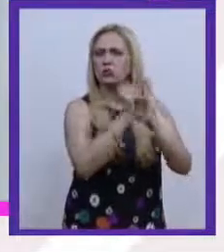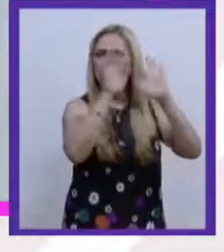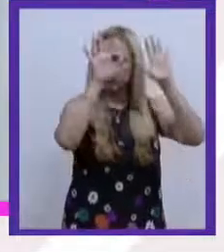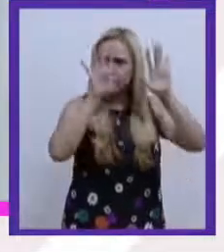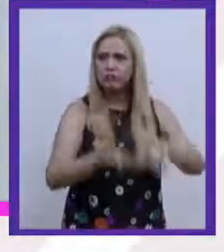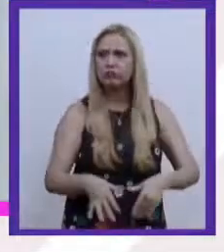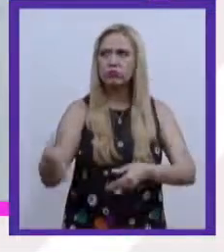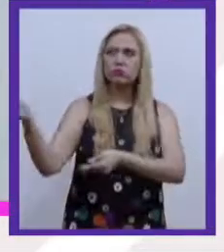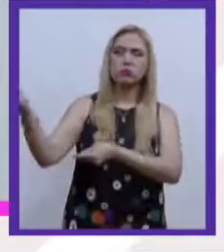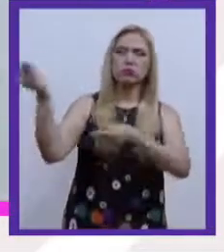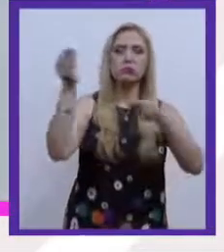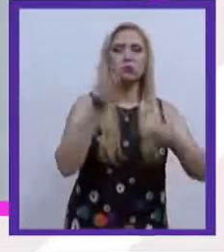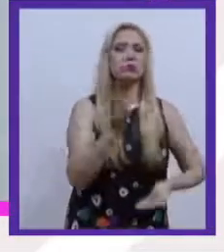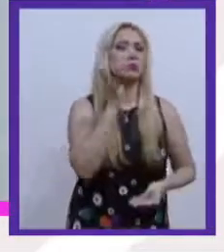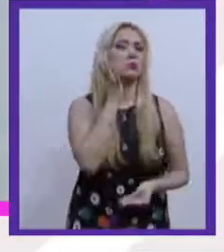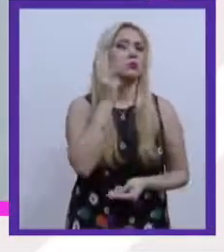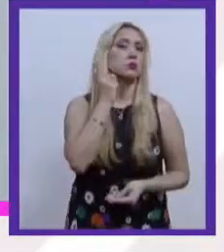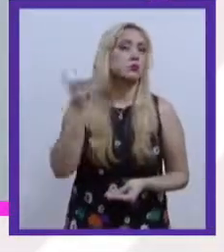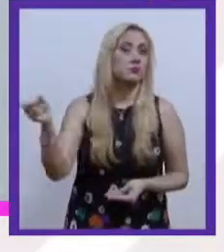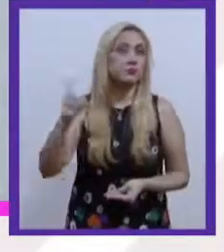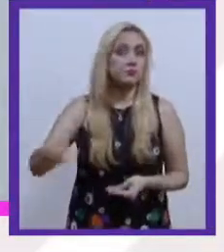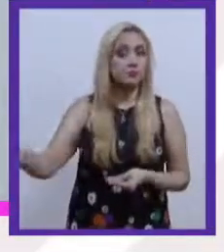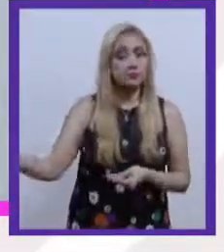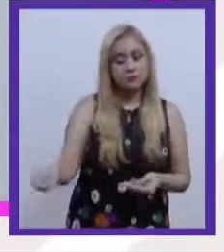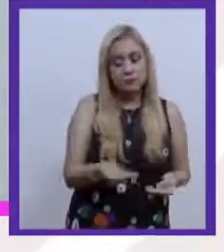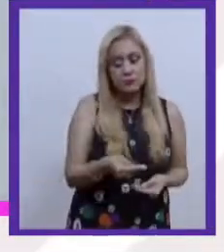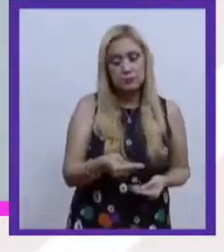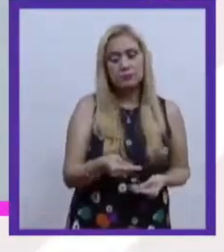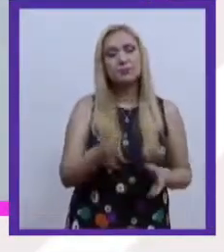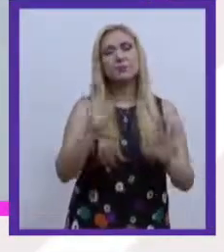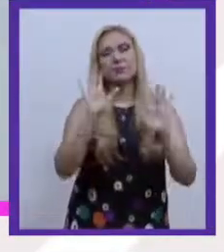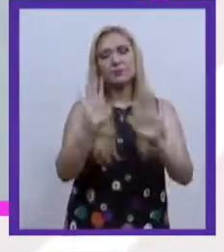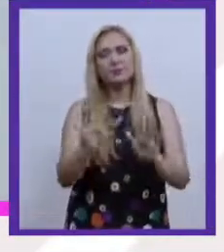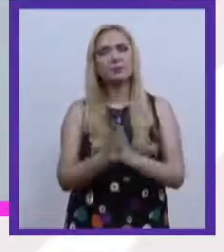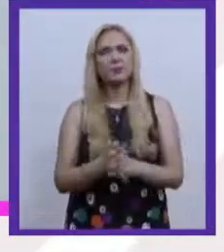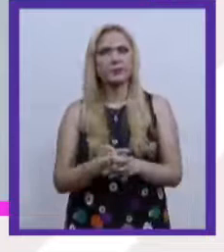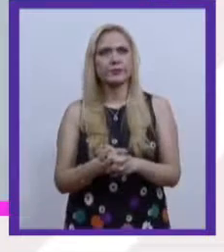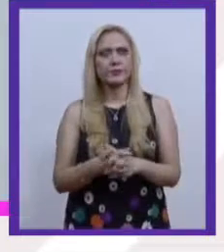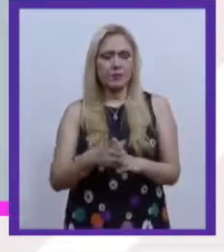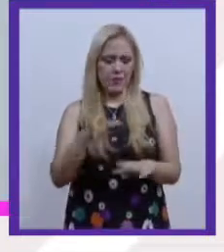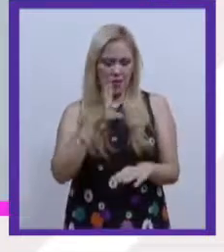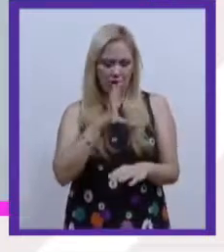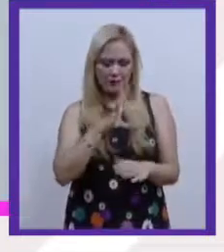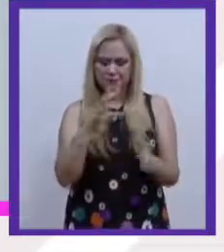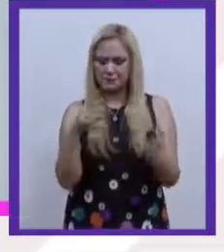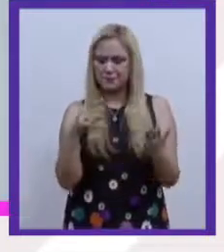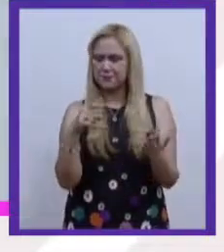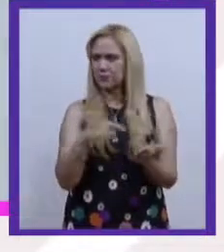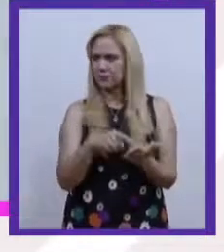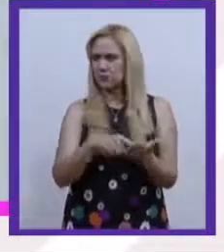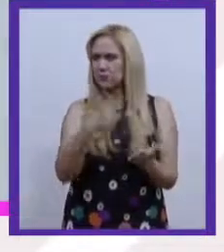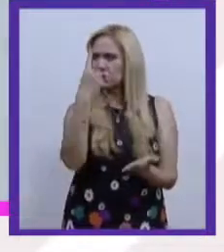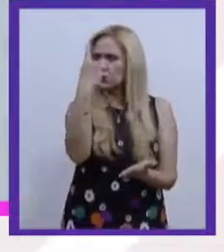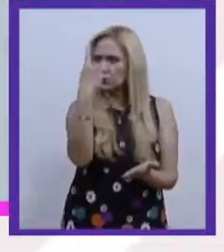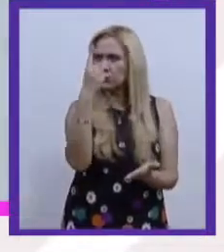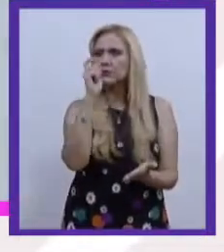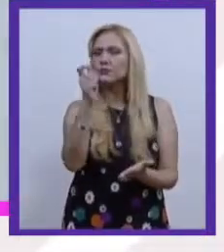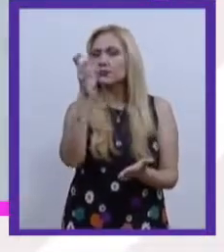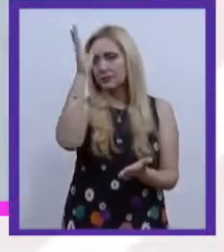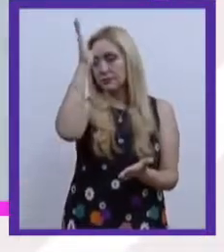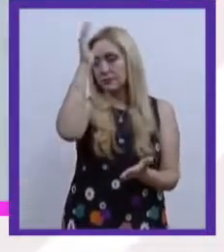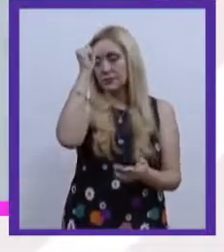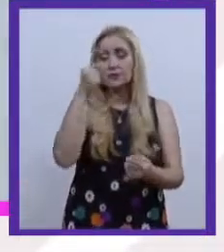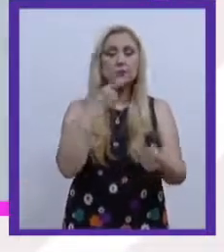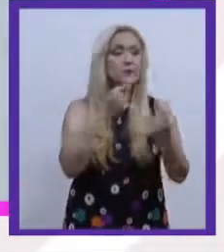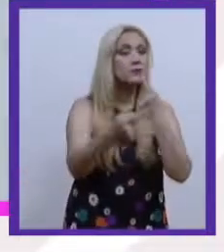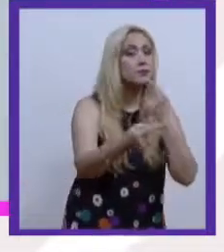de Cámara de Diputadas, Diputados, y el tema es, hay una, digamos, finalmente hay un acuerdo